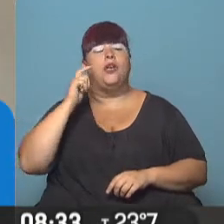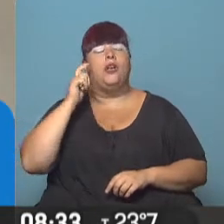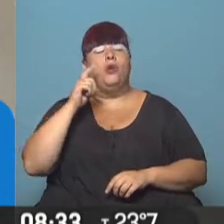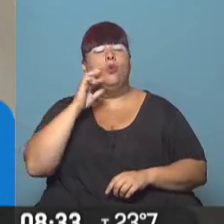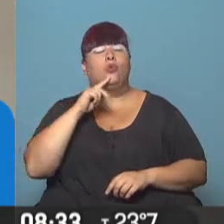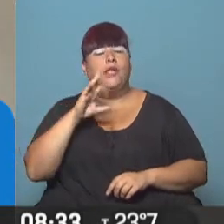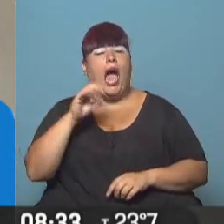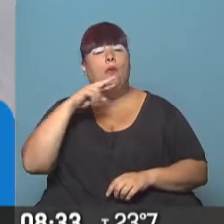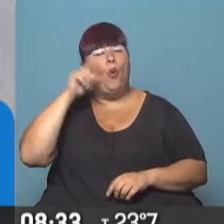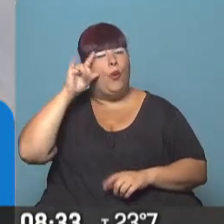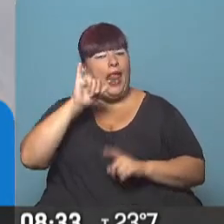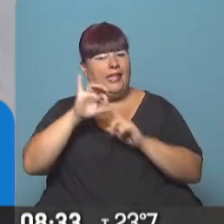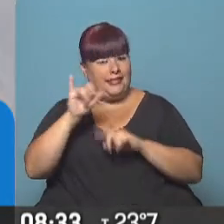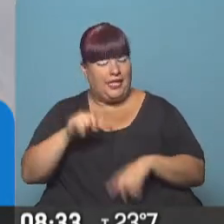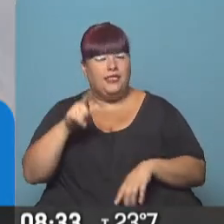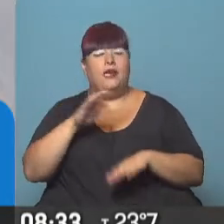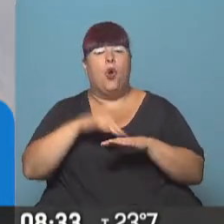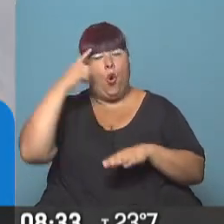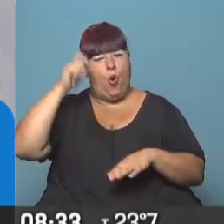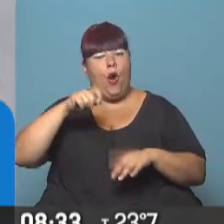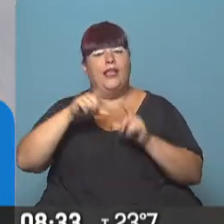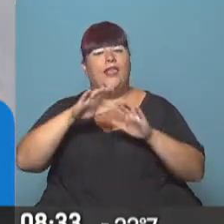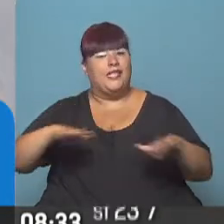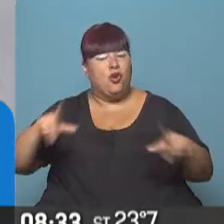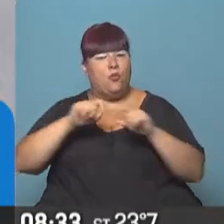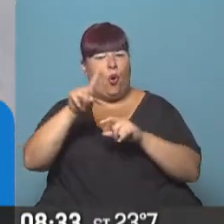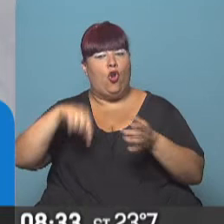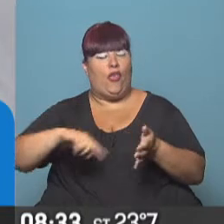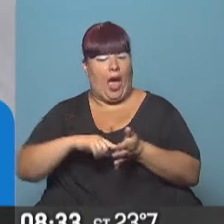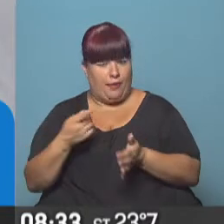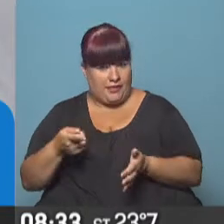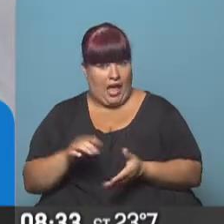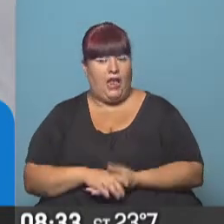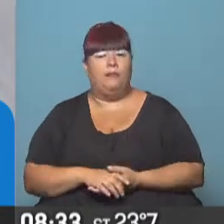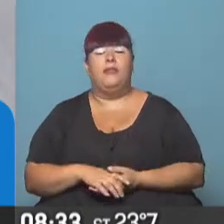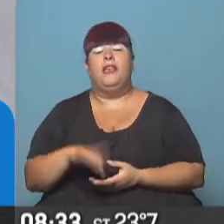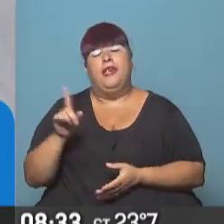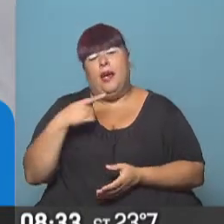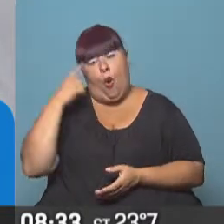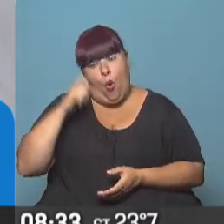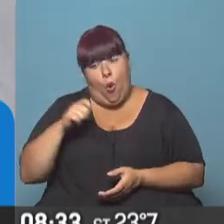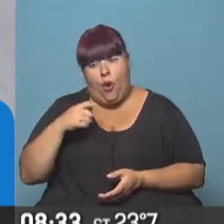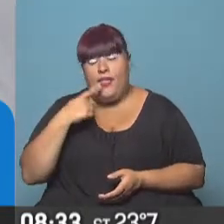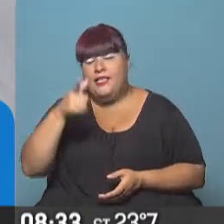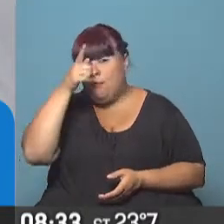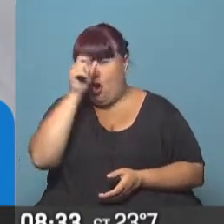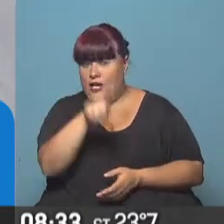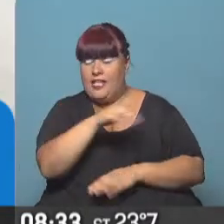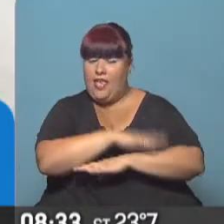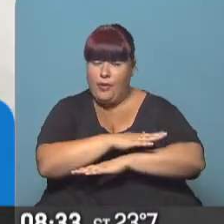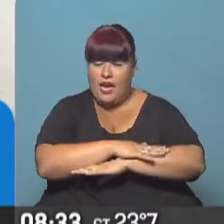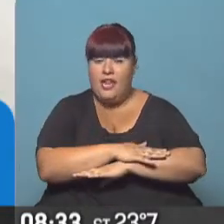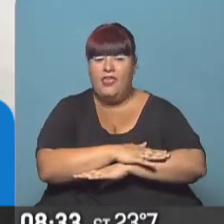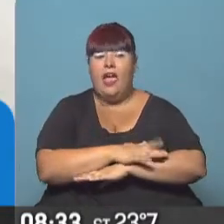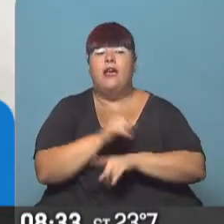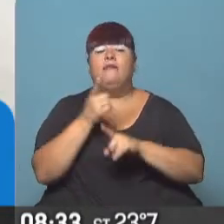Gustavo Velázquez, a cargo del Juzgado Nacional de Menores 1 de la Ciudad de Buenos Aires, quien entendió que el policía local de Avellaneda